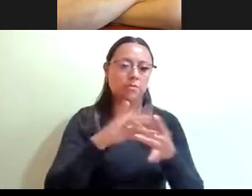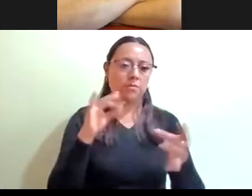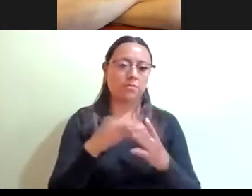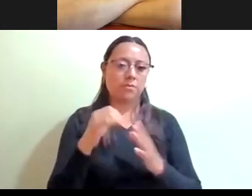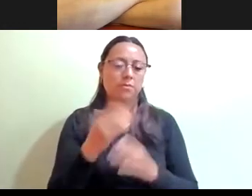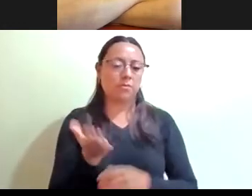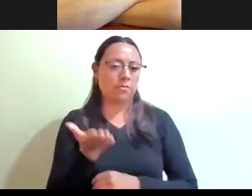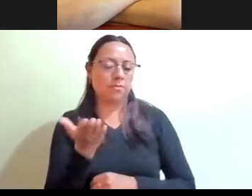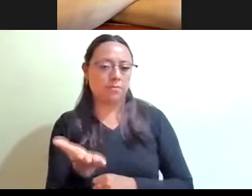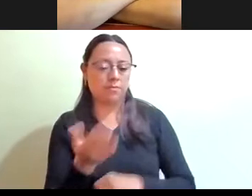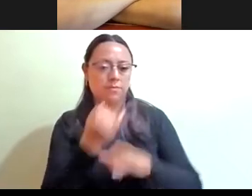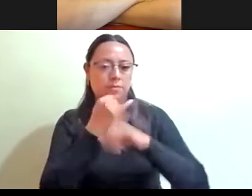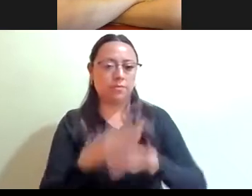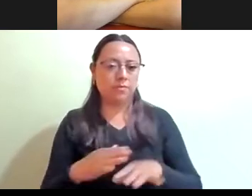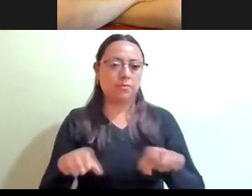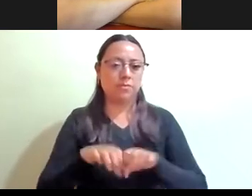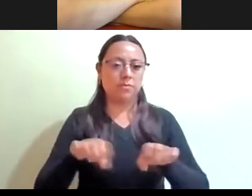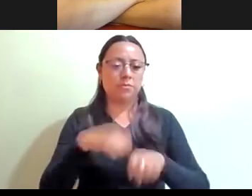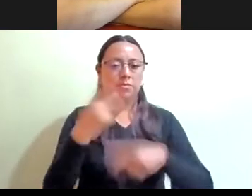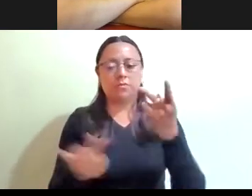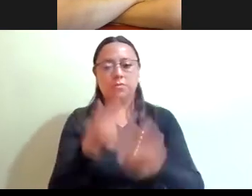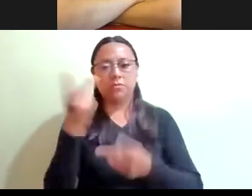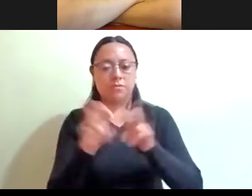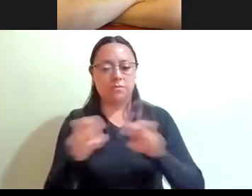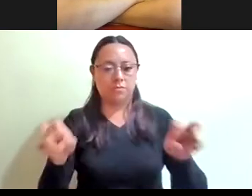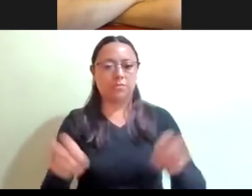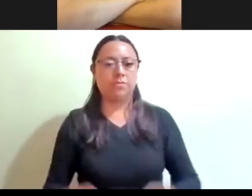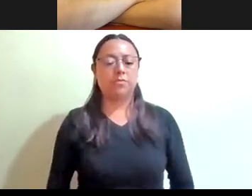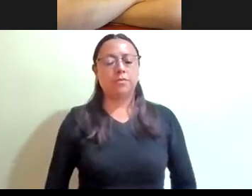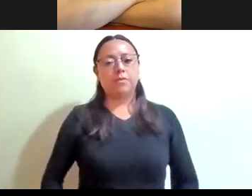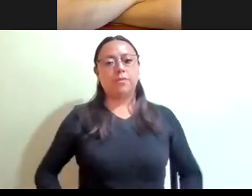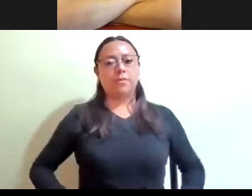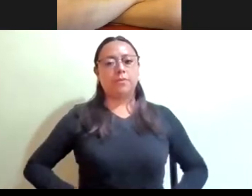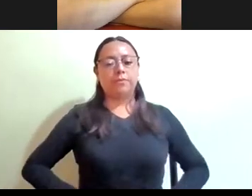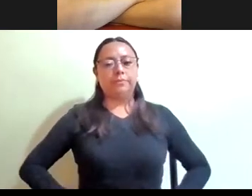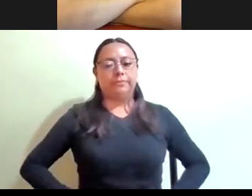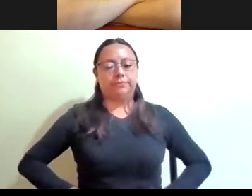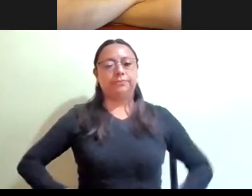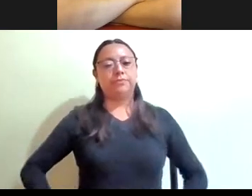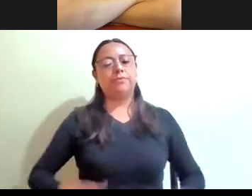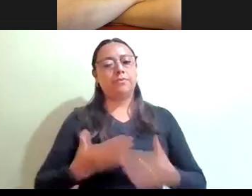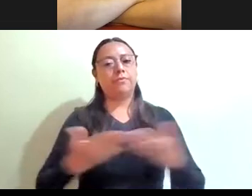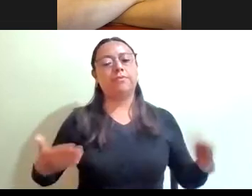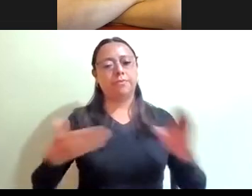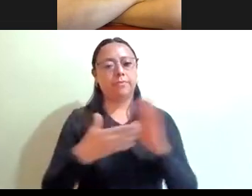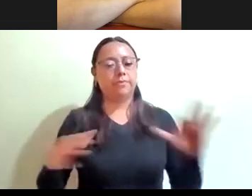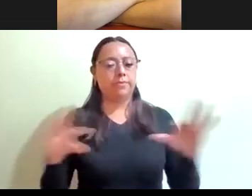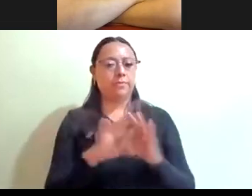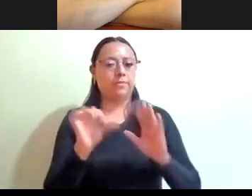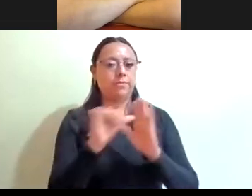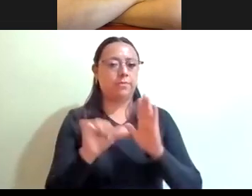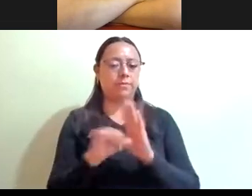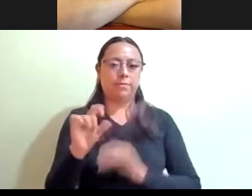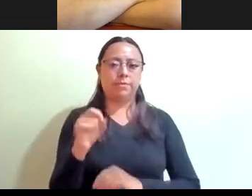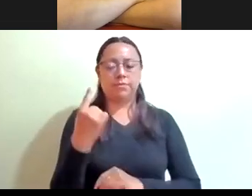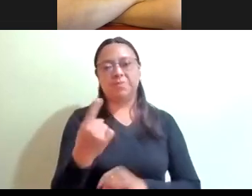mecanismo de las preguntas parlamentarias, de conformidad con el procedimiento establecido por el artículo 21